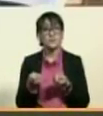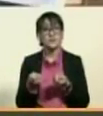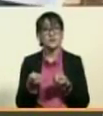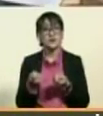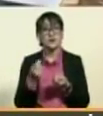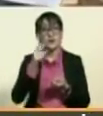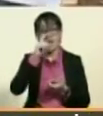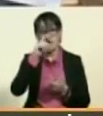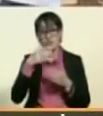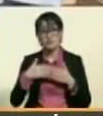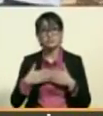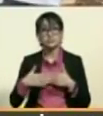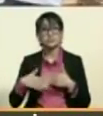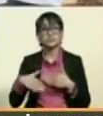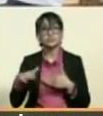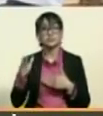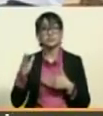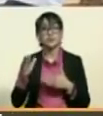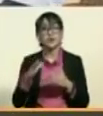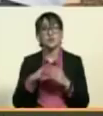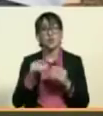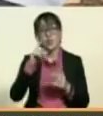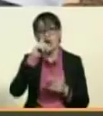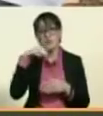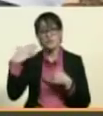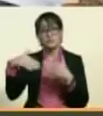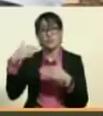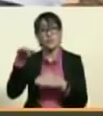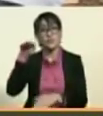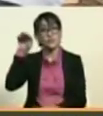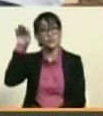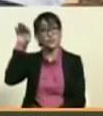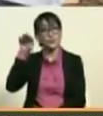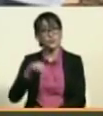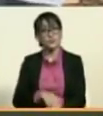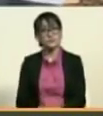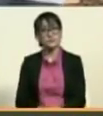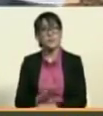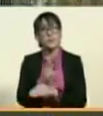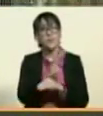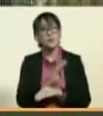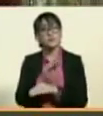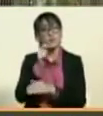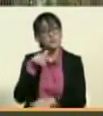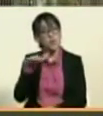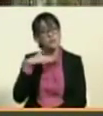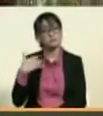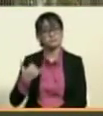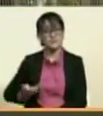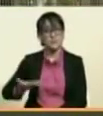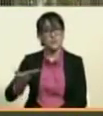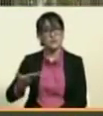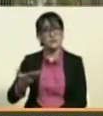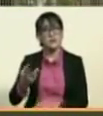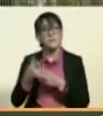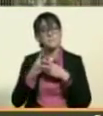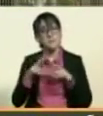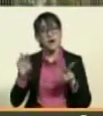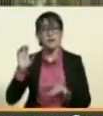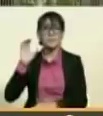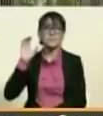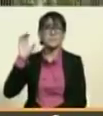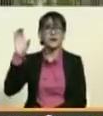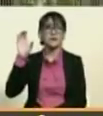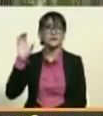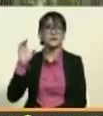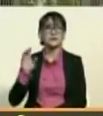que vienen y de todos los años que están por venir. Protección de nuestro pueblo, paz para nuestra patria